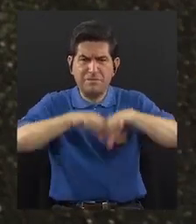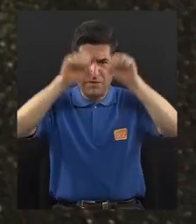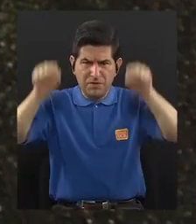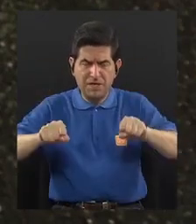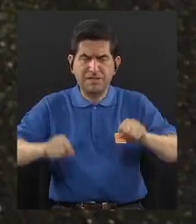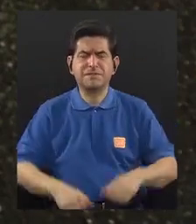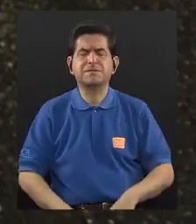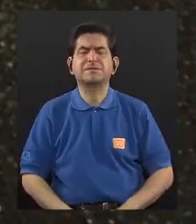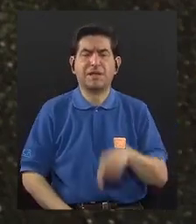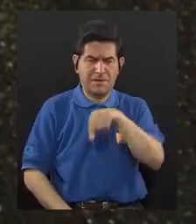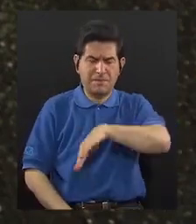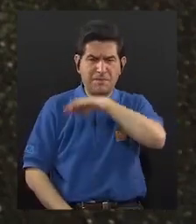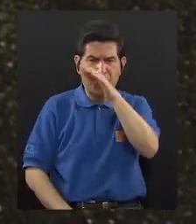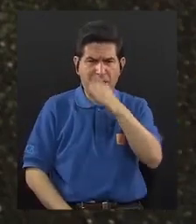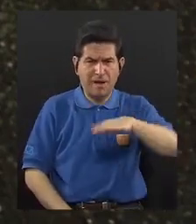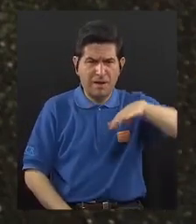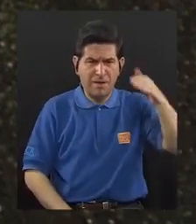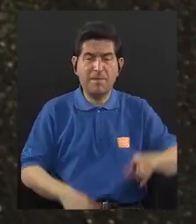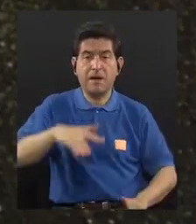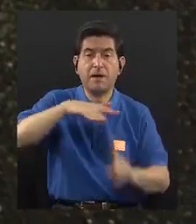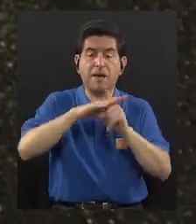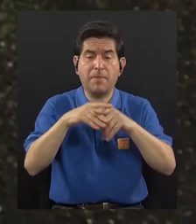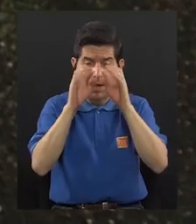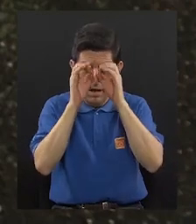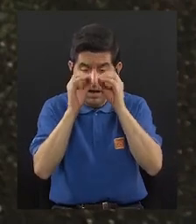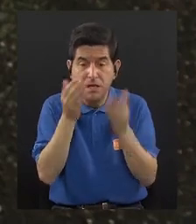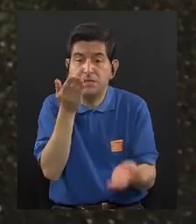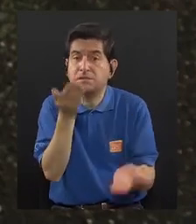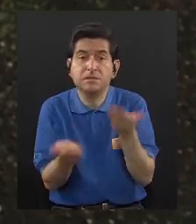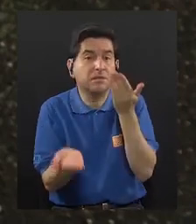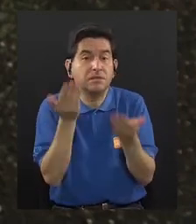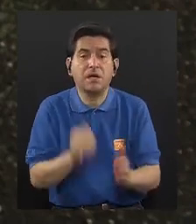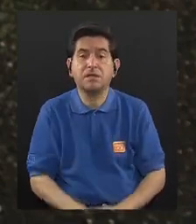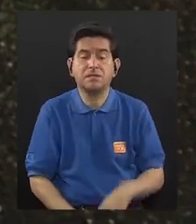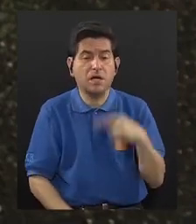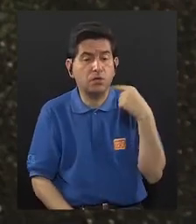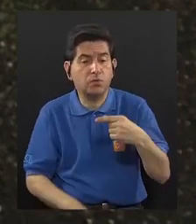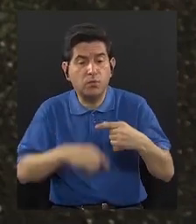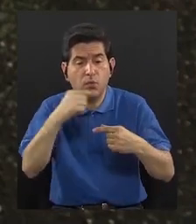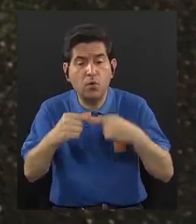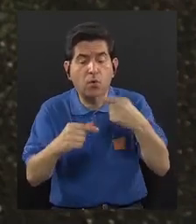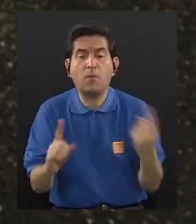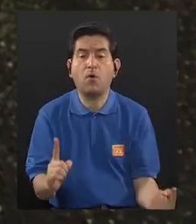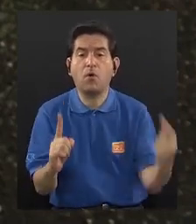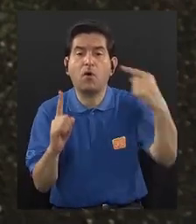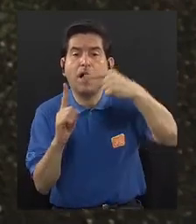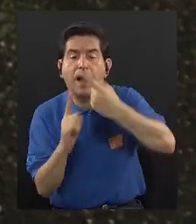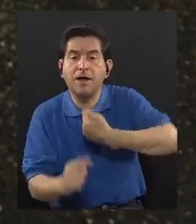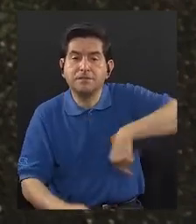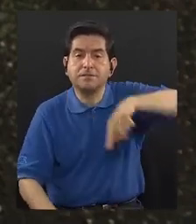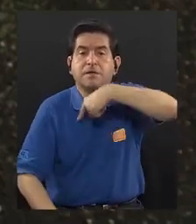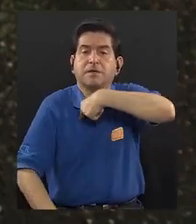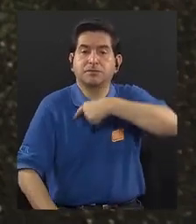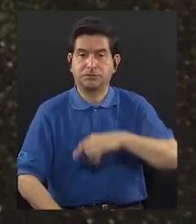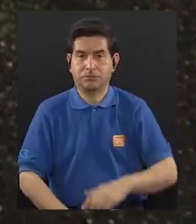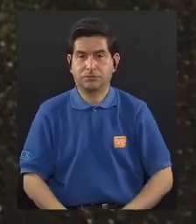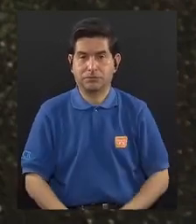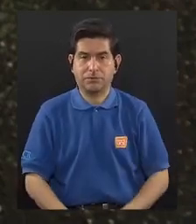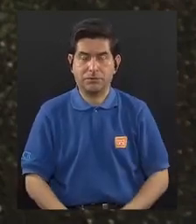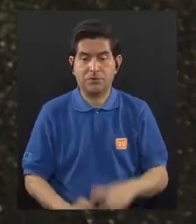ecosistemas del mar y entonces ahí comienzan a salir microorganismos que eventualmente poco a poco pueden ir llegando hasta hasta nosotros